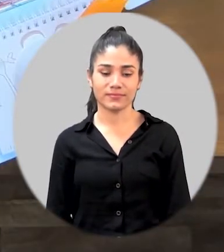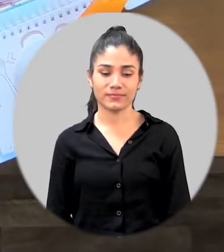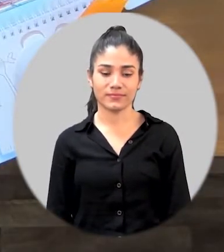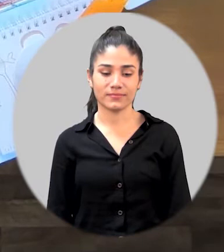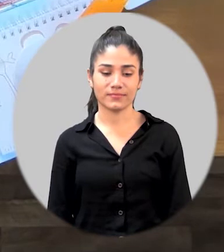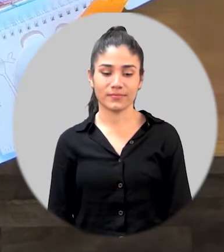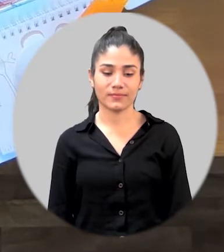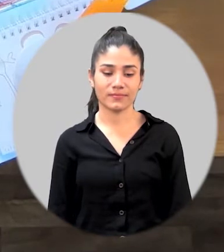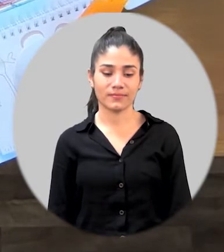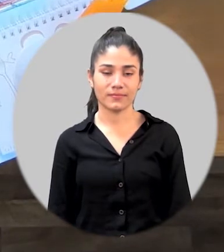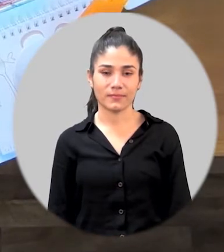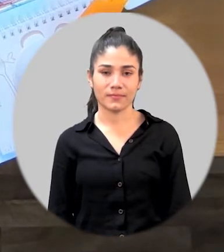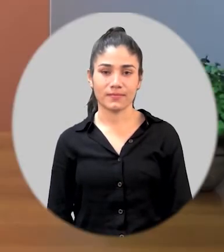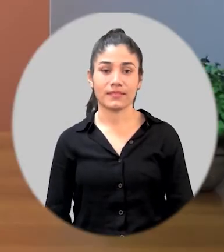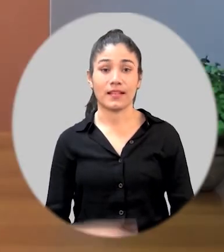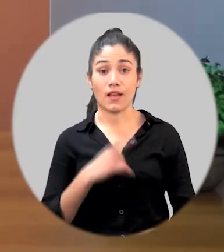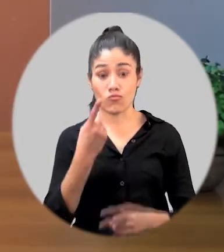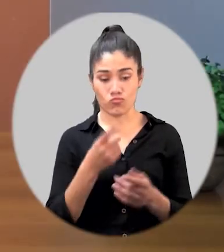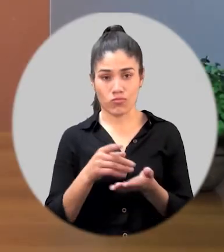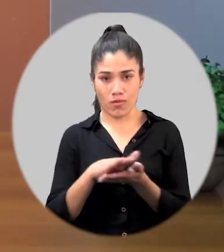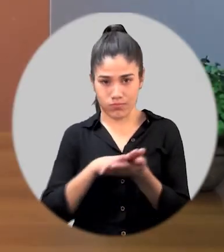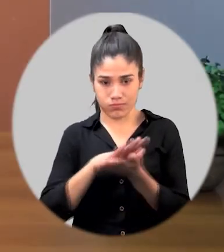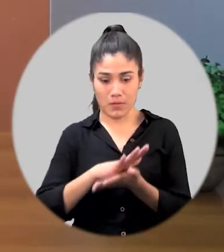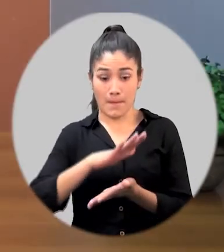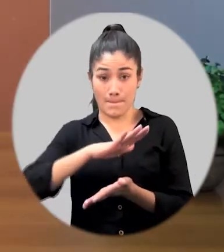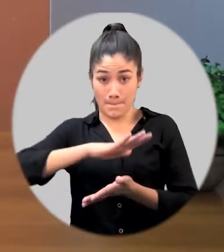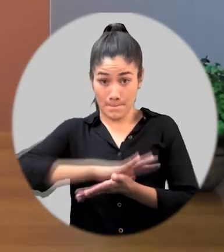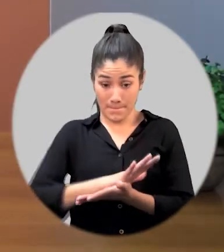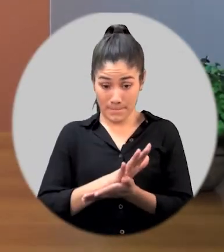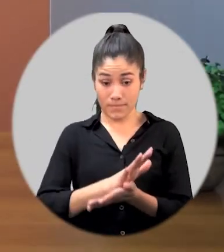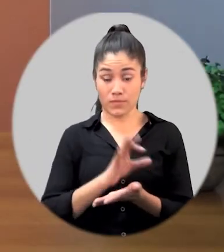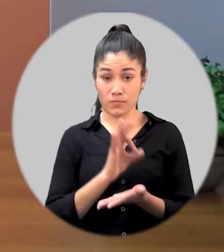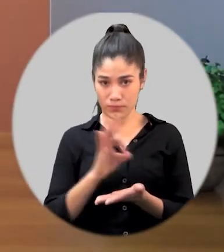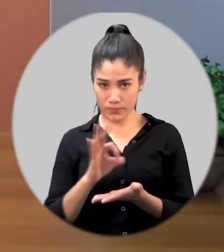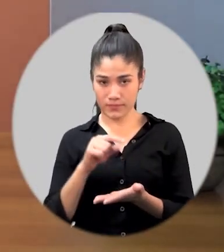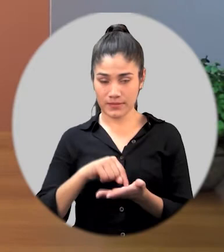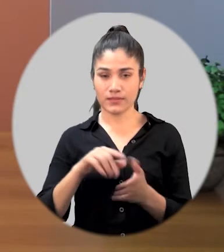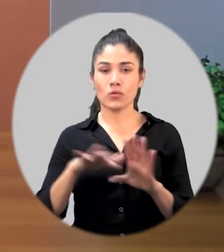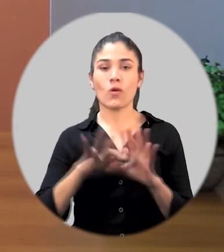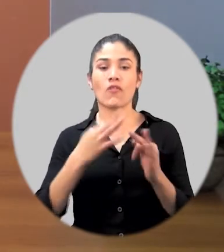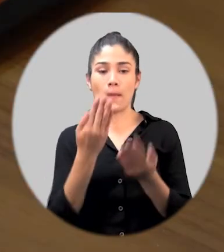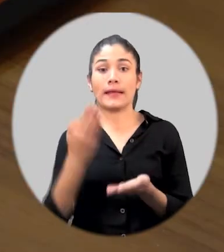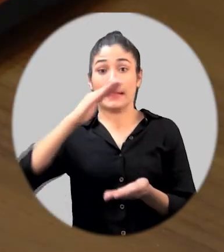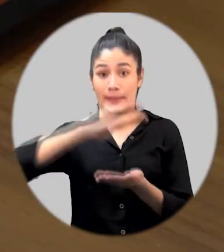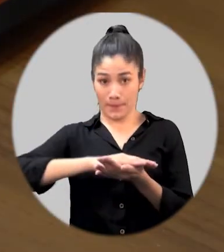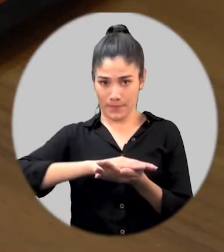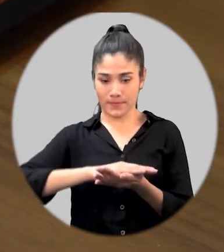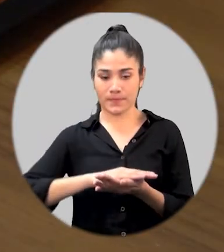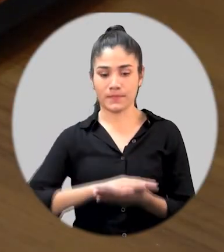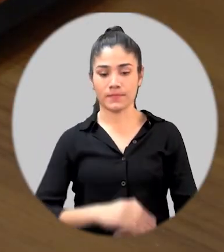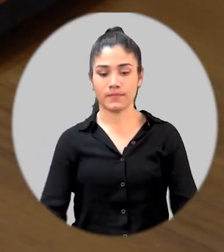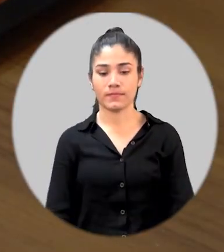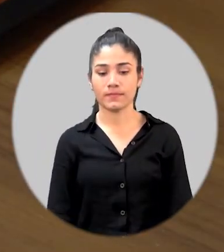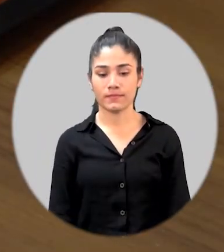Entonces hacemos una bolita y aplastamos como para que sirva de tapita. Entonces